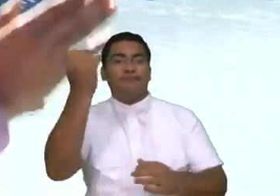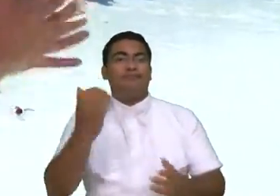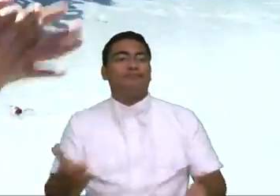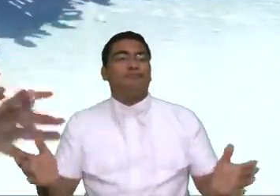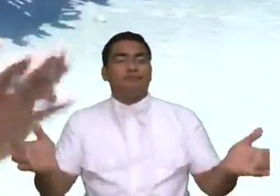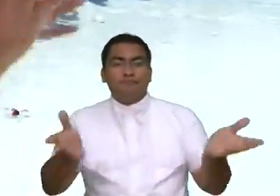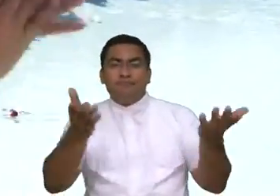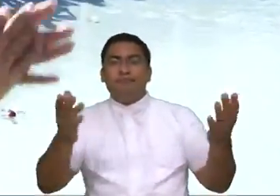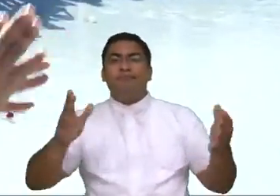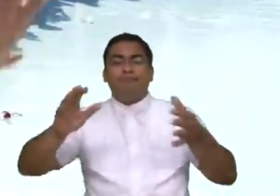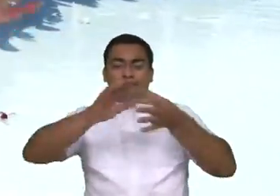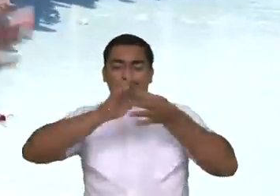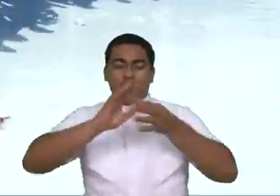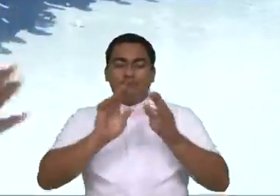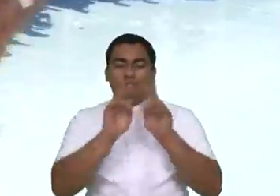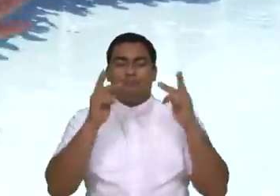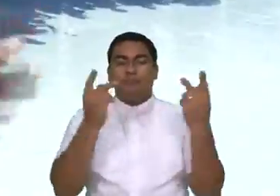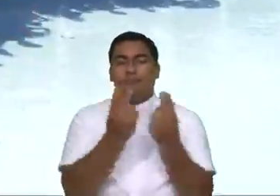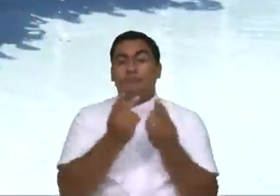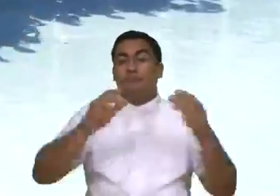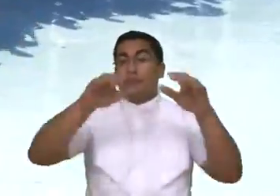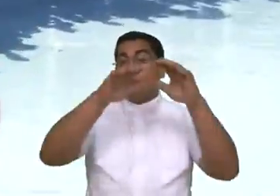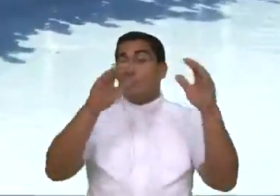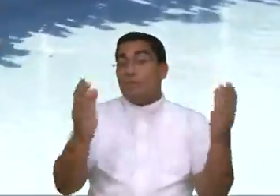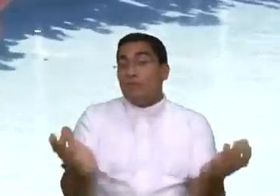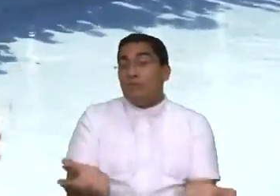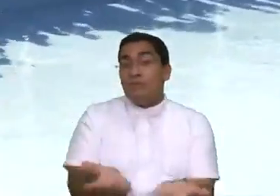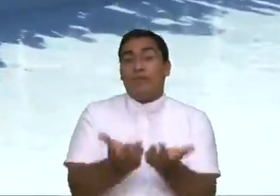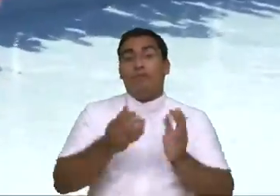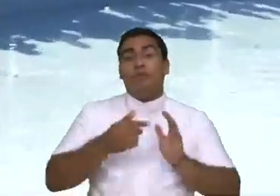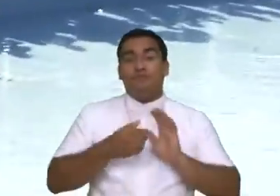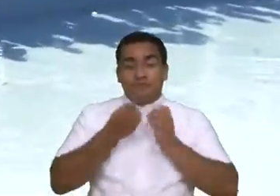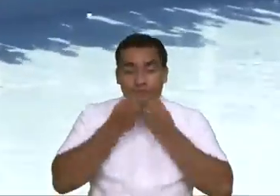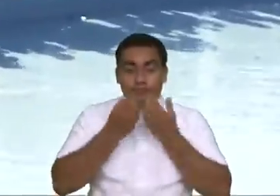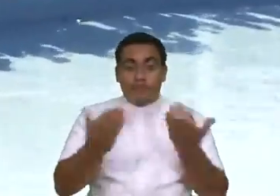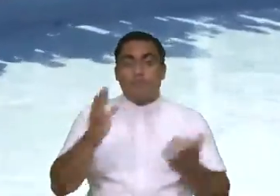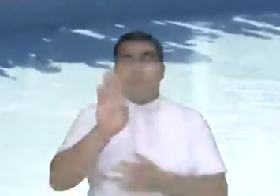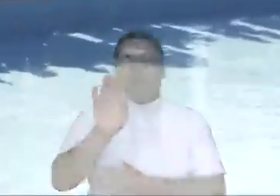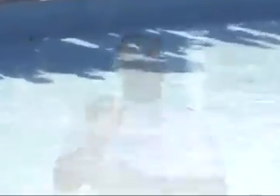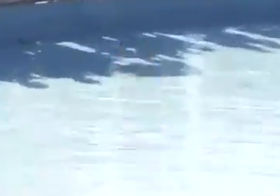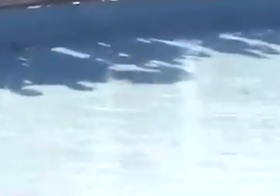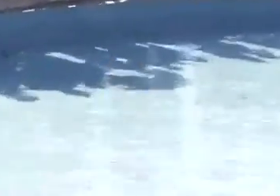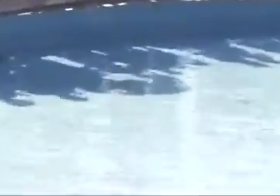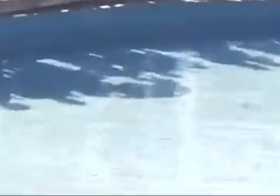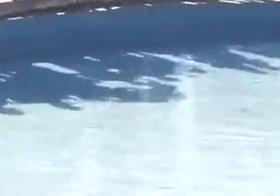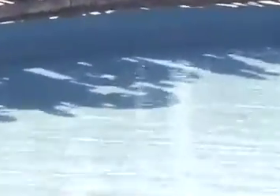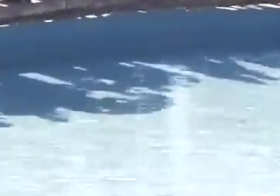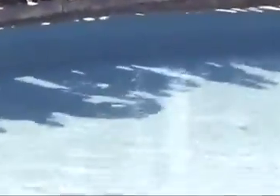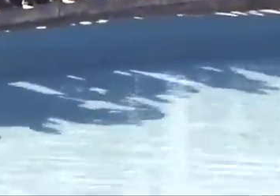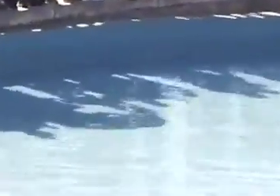del mundo. Con cámara de Ronald Ruiz para el canal parlamentario, les informó Vanessa Paz.